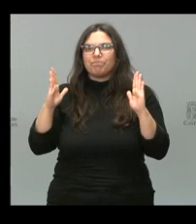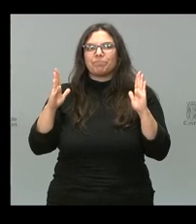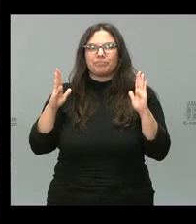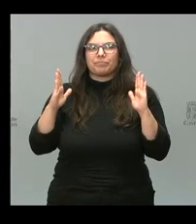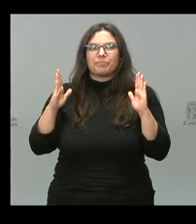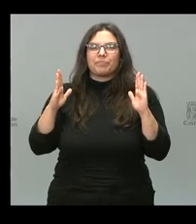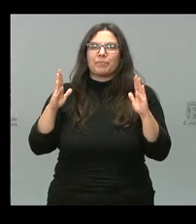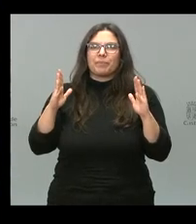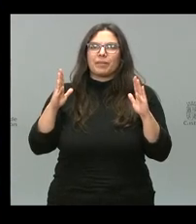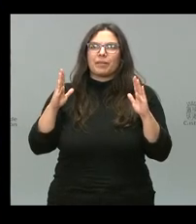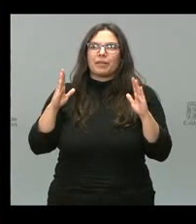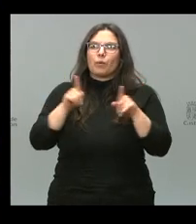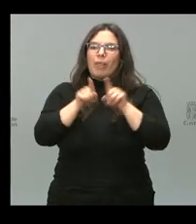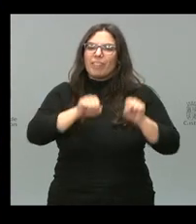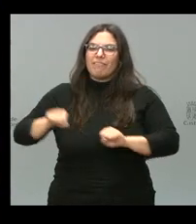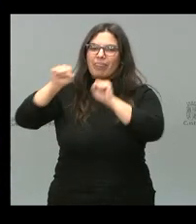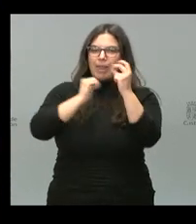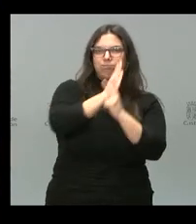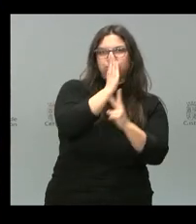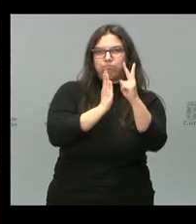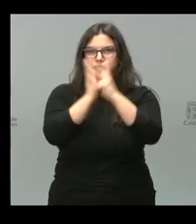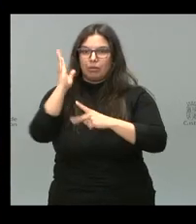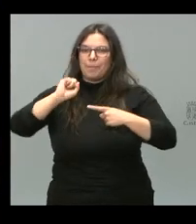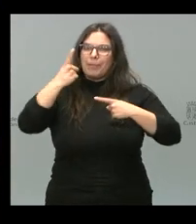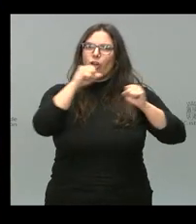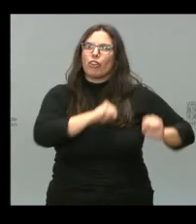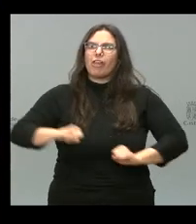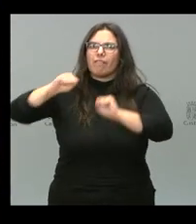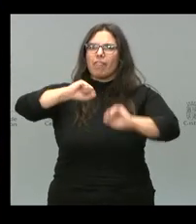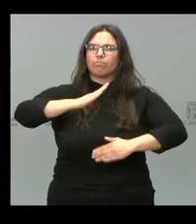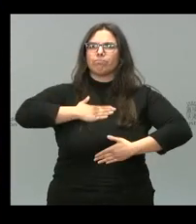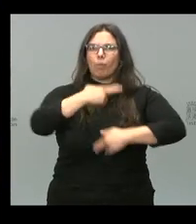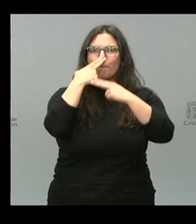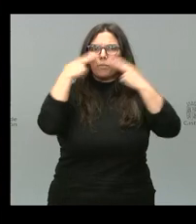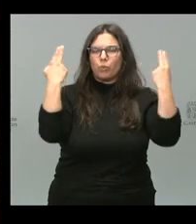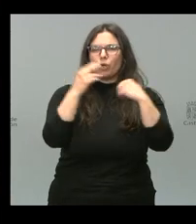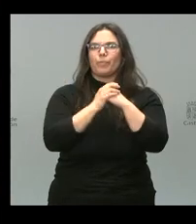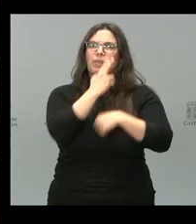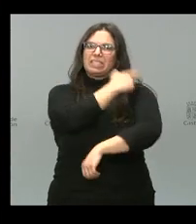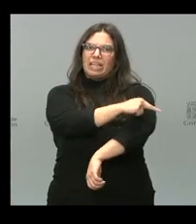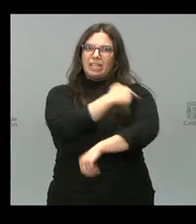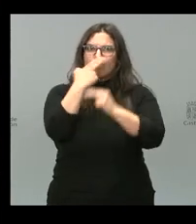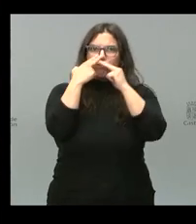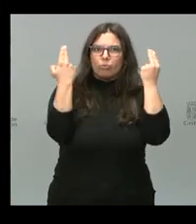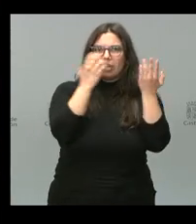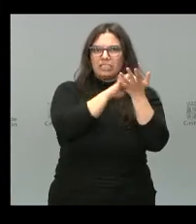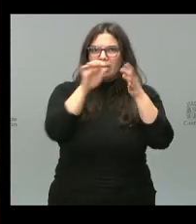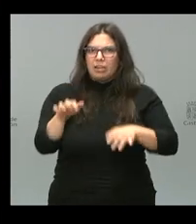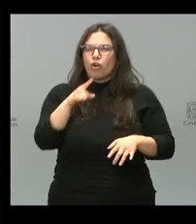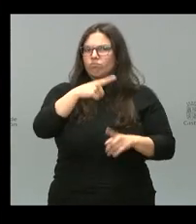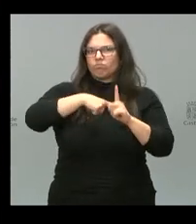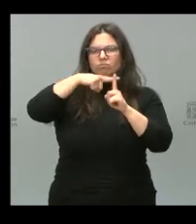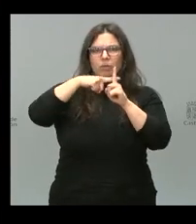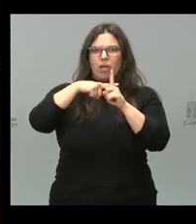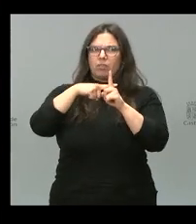hacer una doble defensa por un lado de lo público de la sanidad pública de Castilla y león que está a la altura